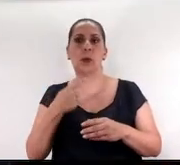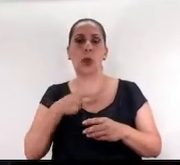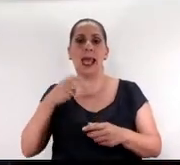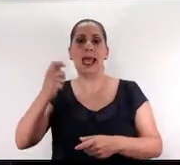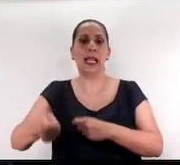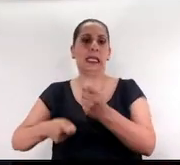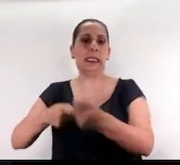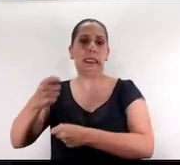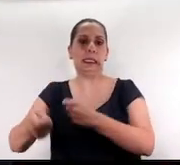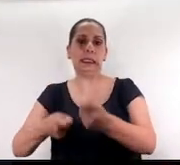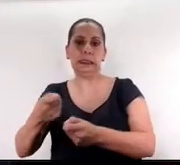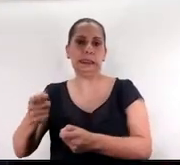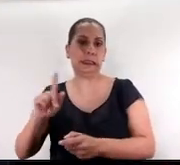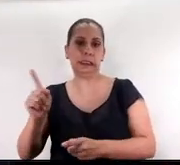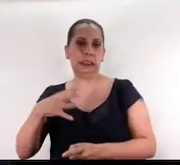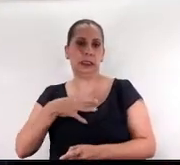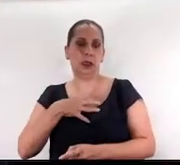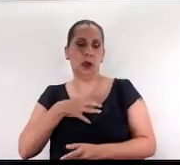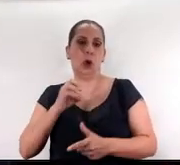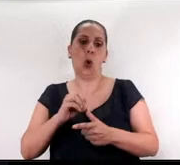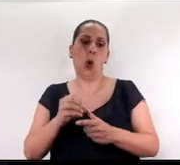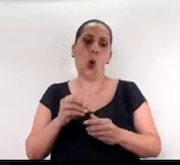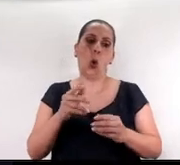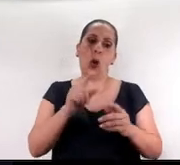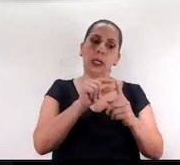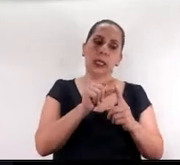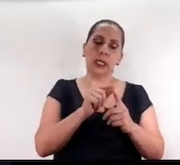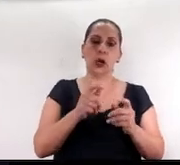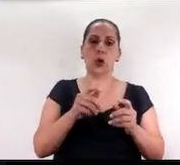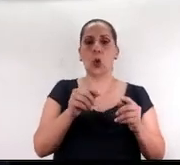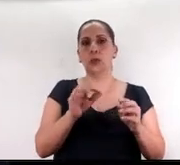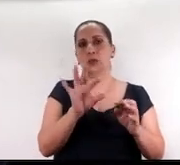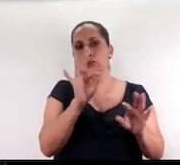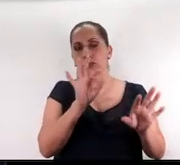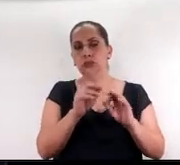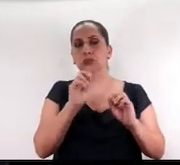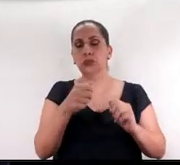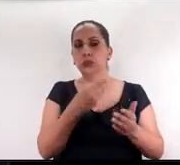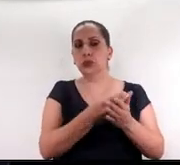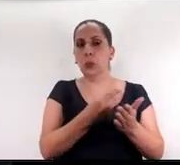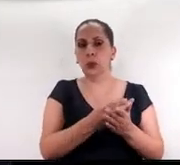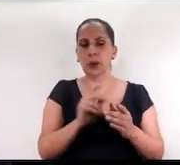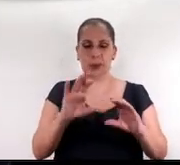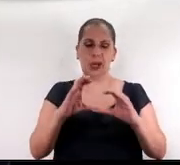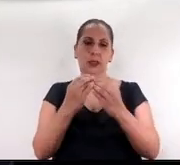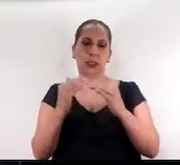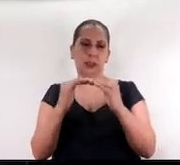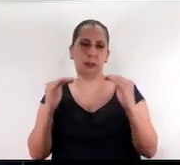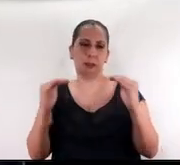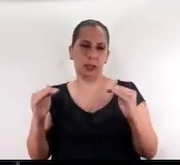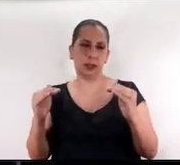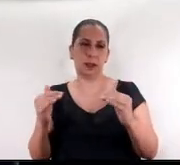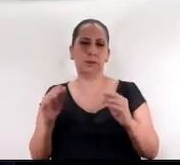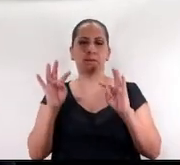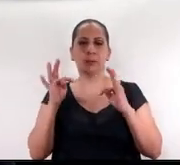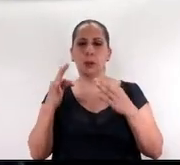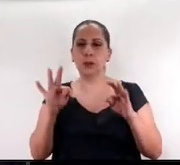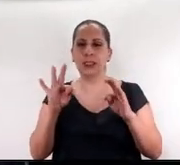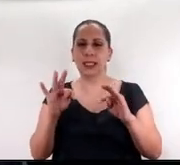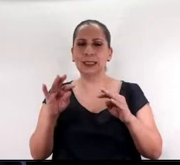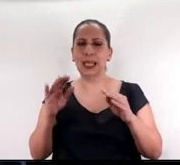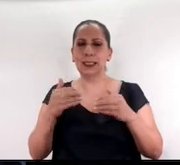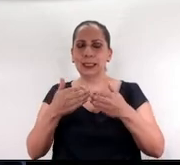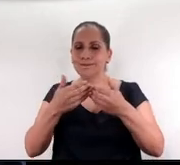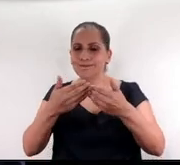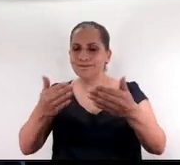o opciones de compra, alquiler con opción de compra, por ejemplo, para las clases medias y romper ese cerco